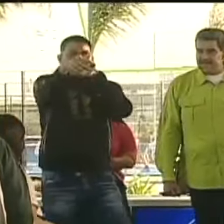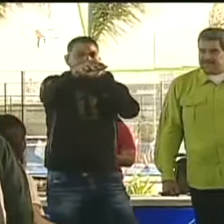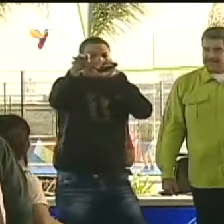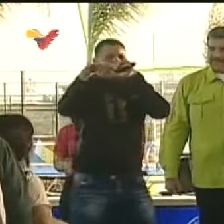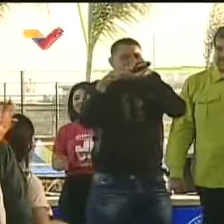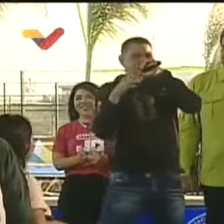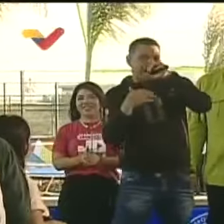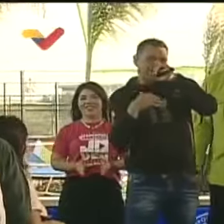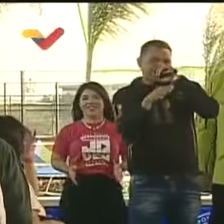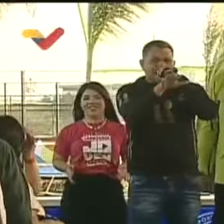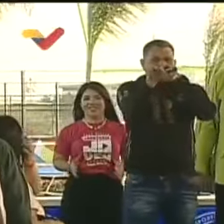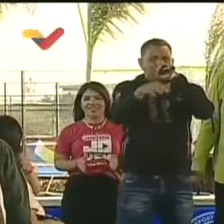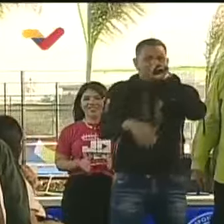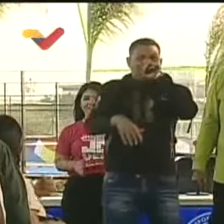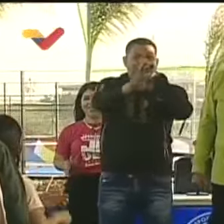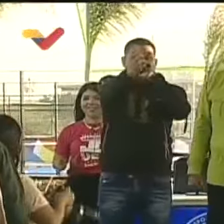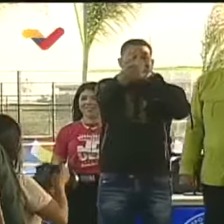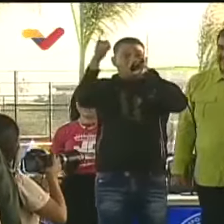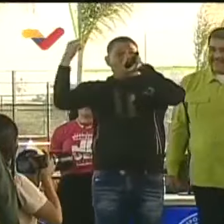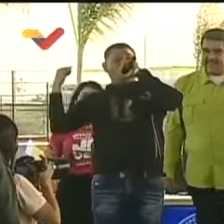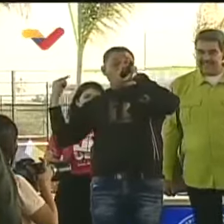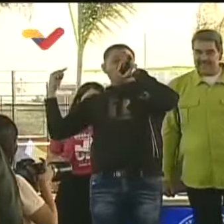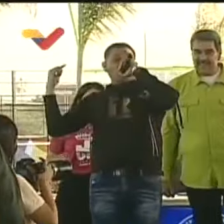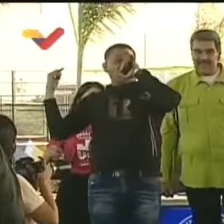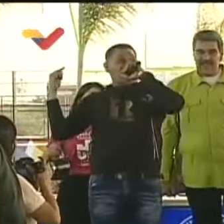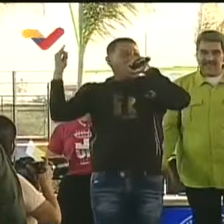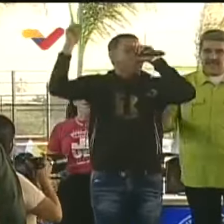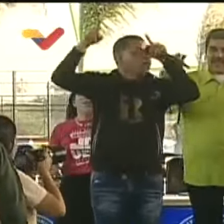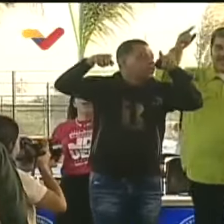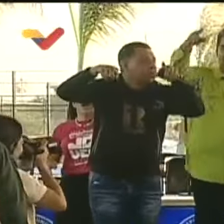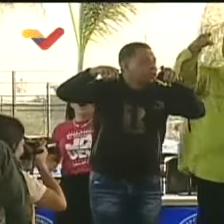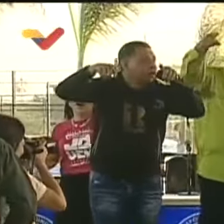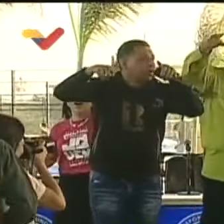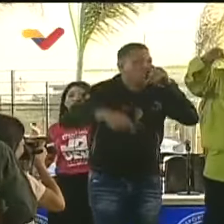repito. Vamos que esto así se hace facilito. Vamos, uno,